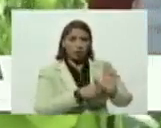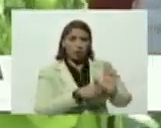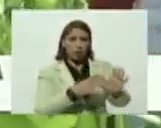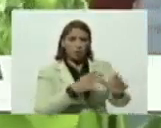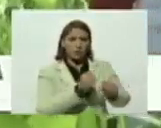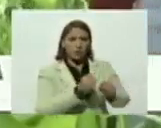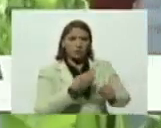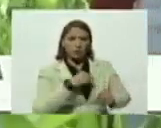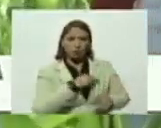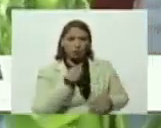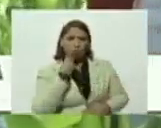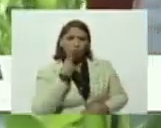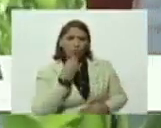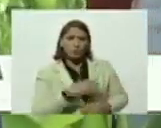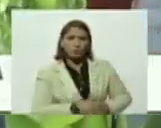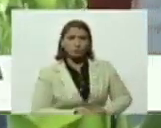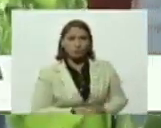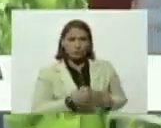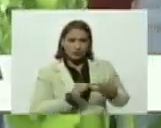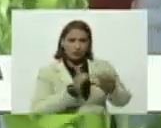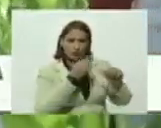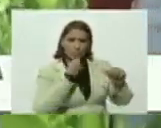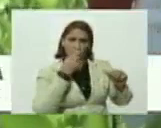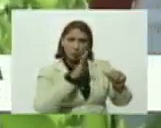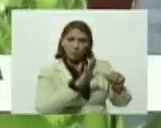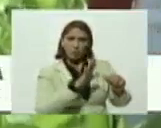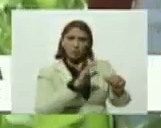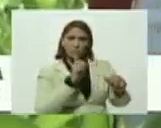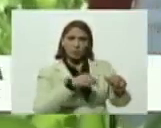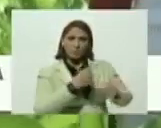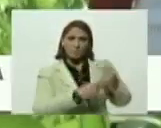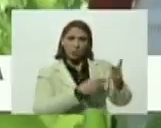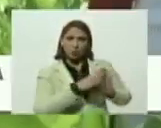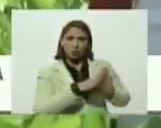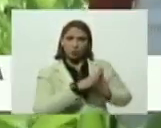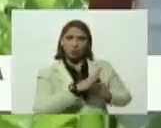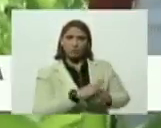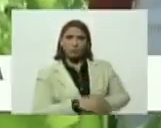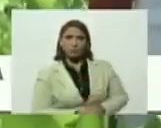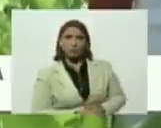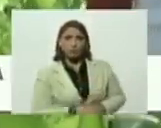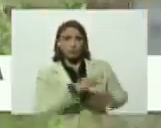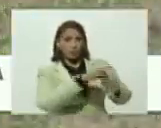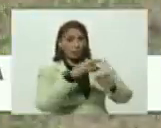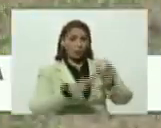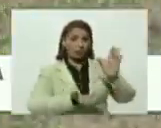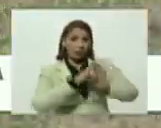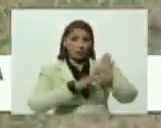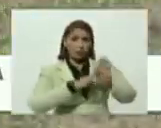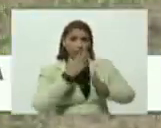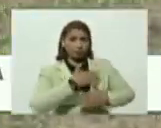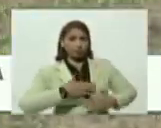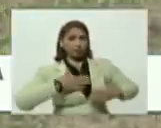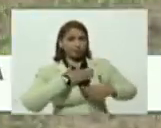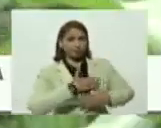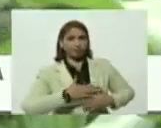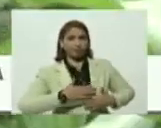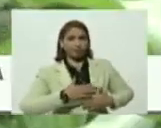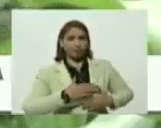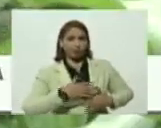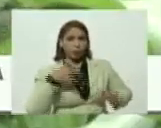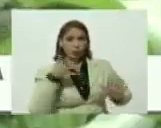de nosotros jóvenes, seguir con el compromiso pues, de la producción. El cultivo se ha desarrollado satisfactoriamente debido a que